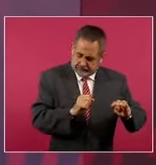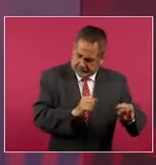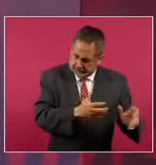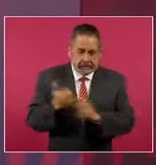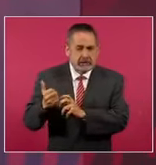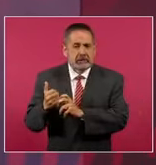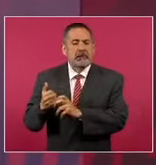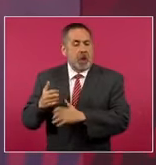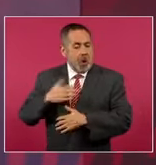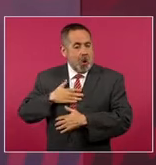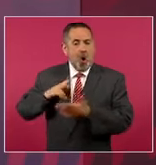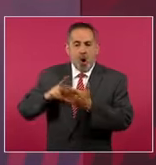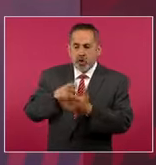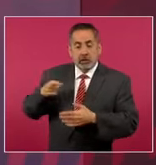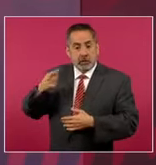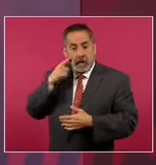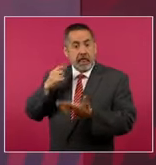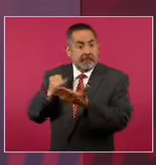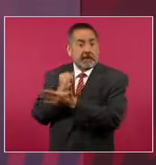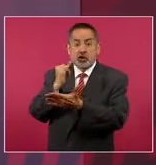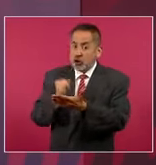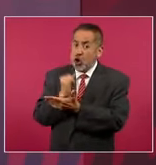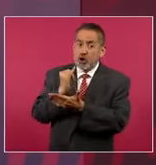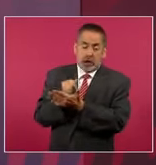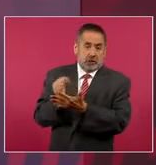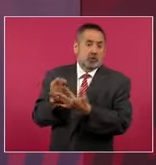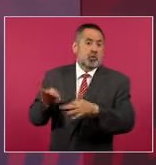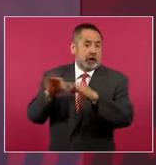y está tomando decisiones importantes.